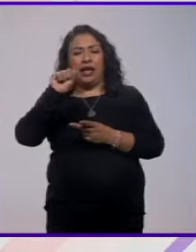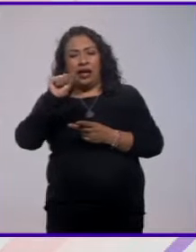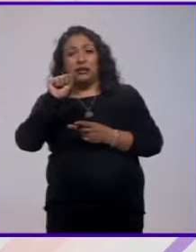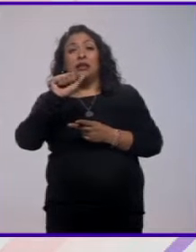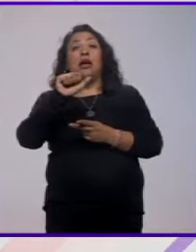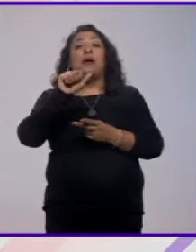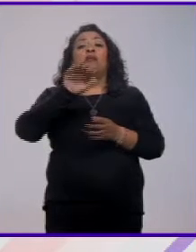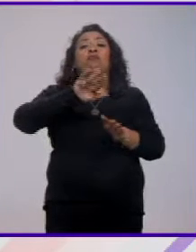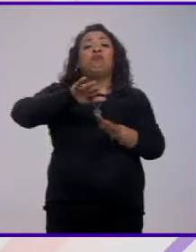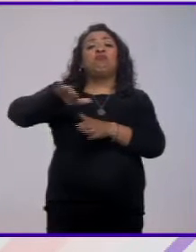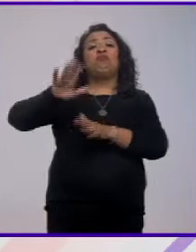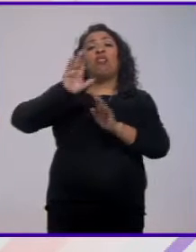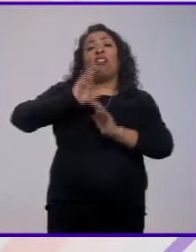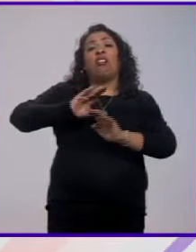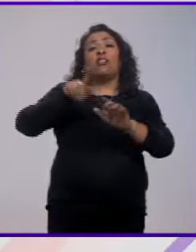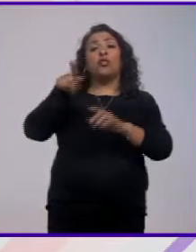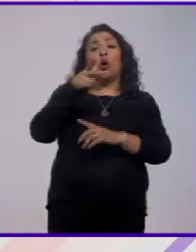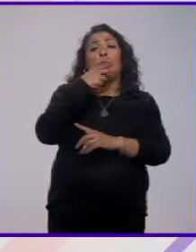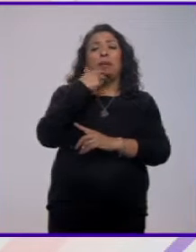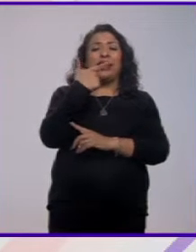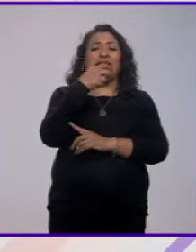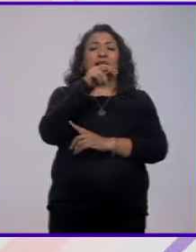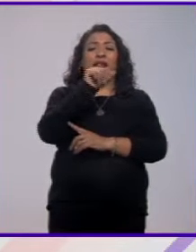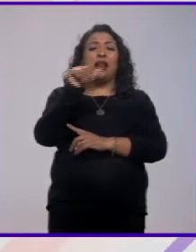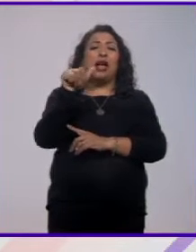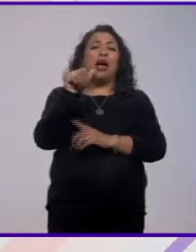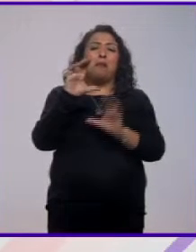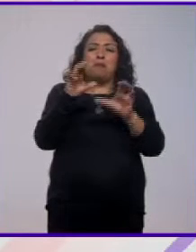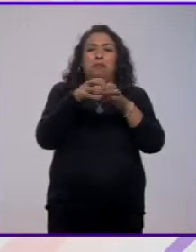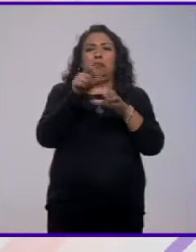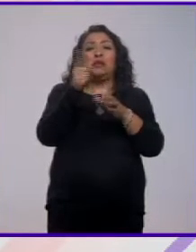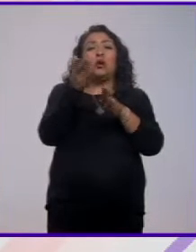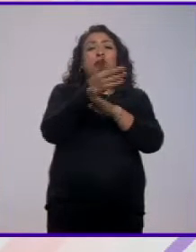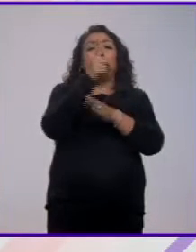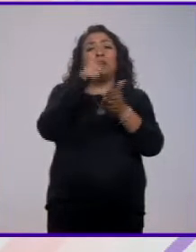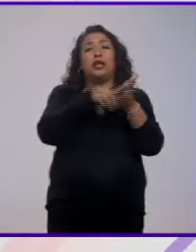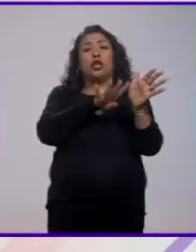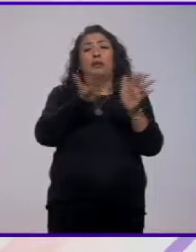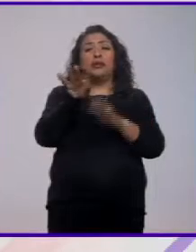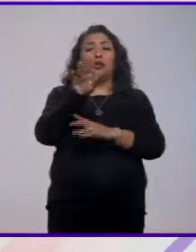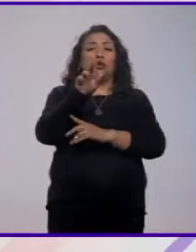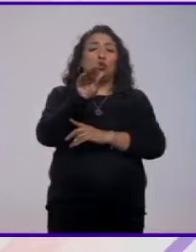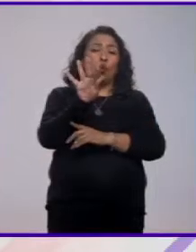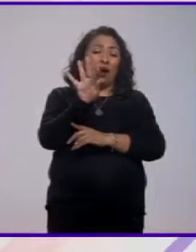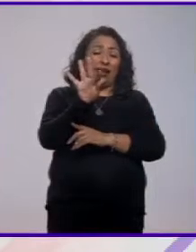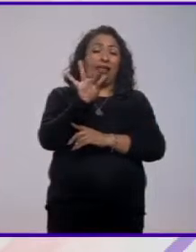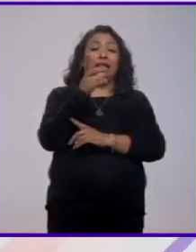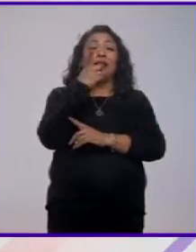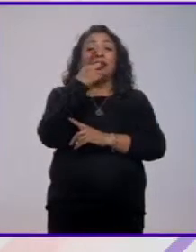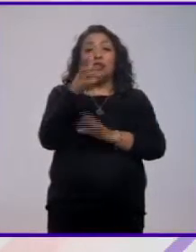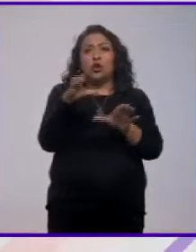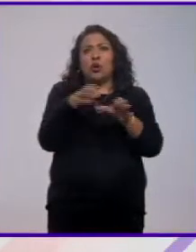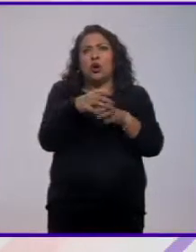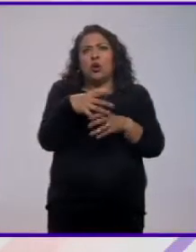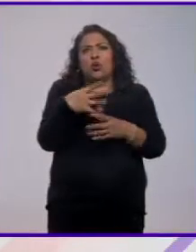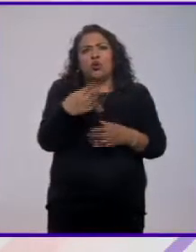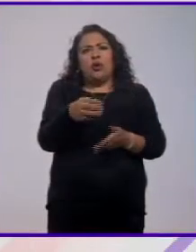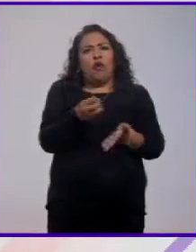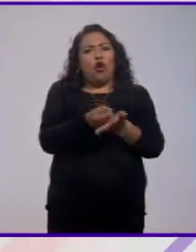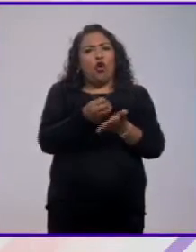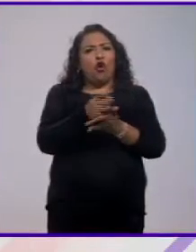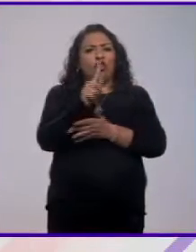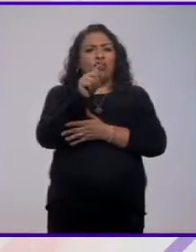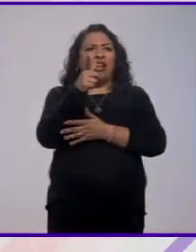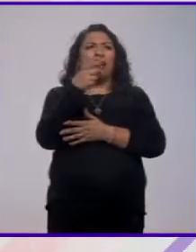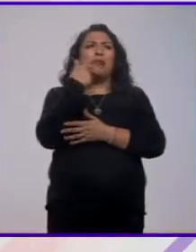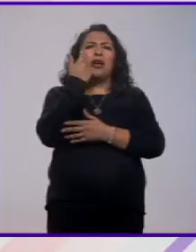dejaron de lado el canto que Carlos Gardel dedicó al género en 1940 en la llamada Época Dorada del Tango, y decidieron narrar